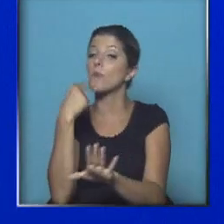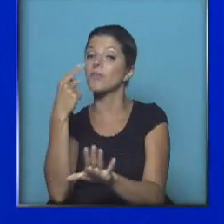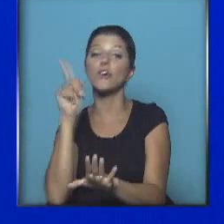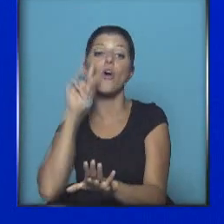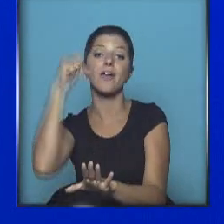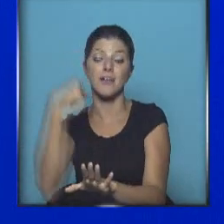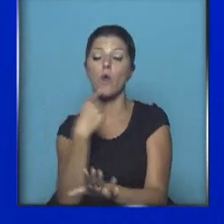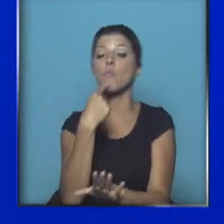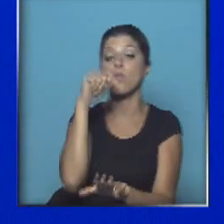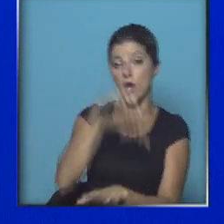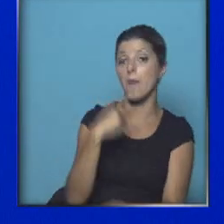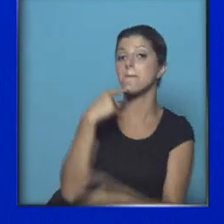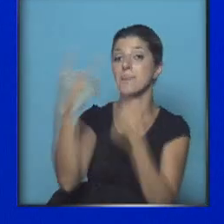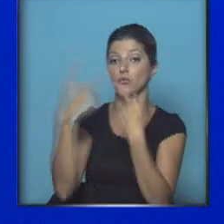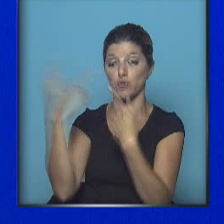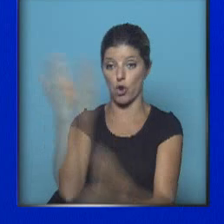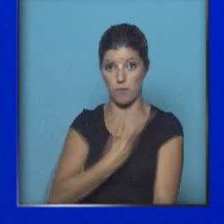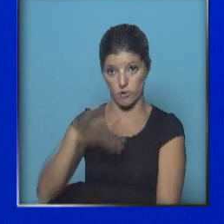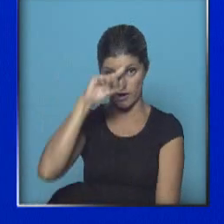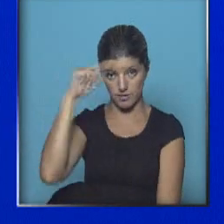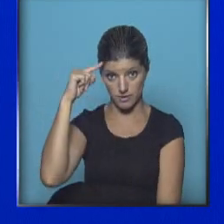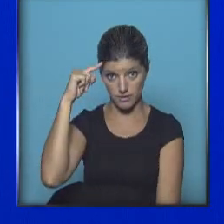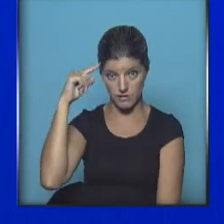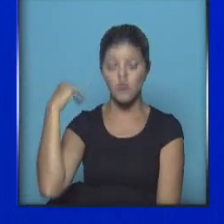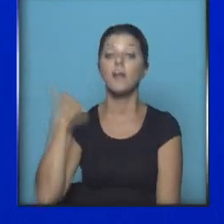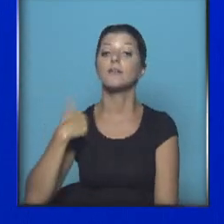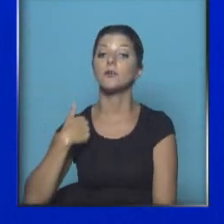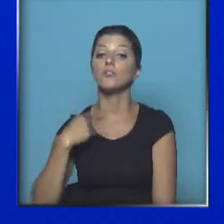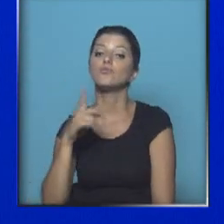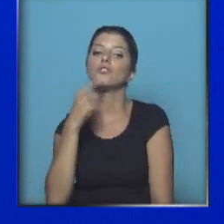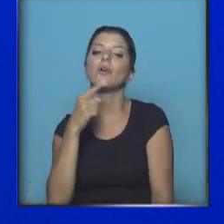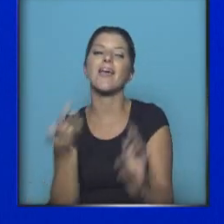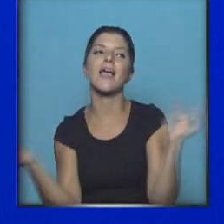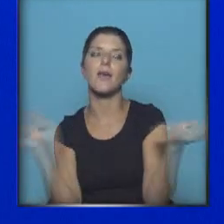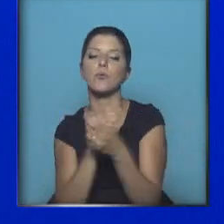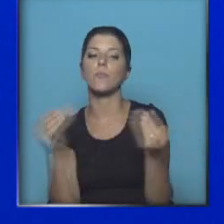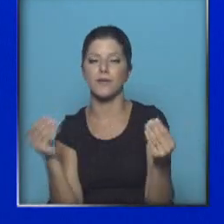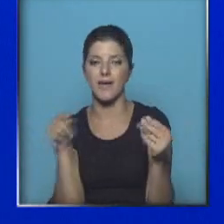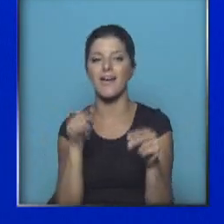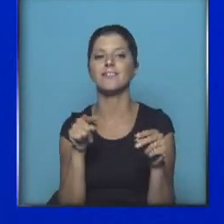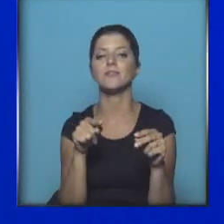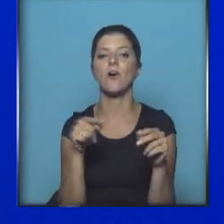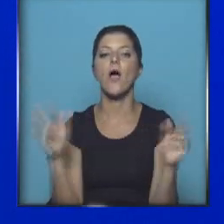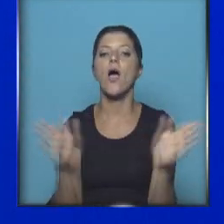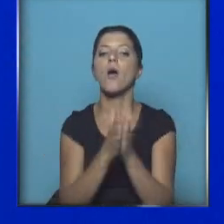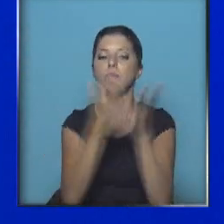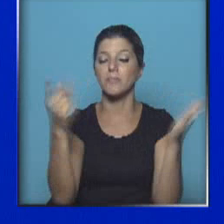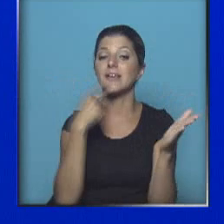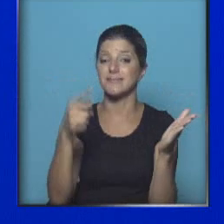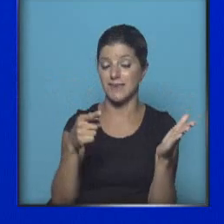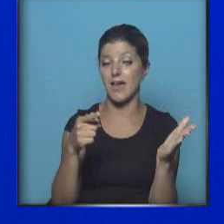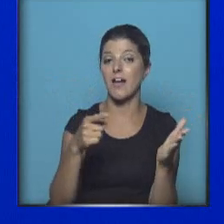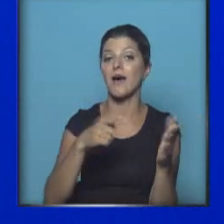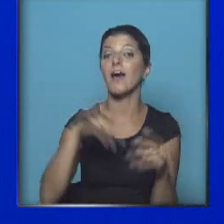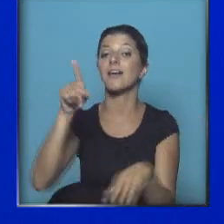ante una consulta del gobierno argentino. Ahora, yo digo que salió del libreto, bueno, del libreto ese que implicaba acusar